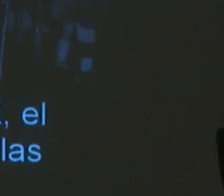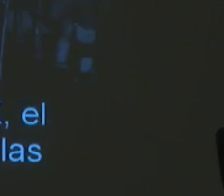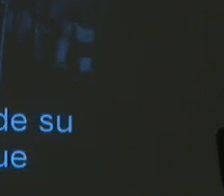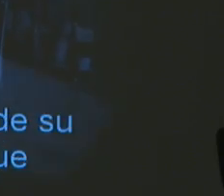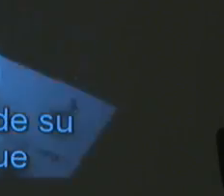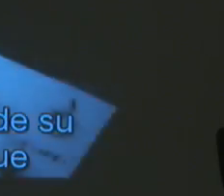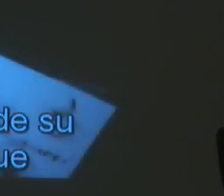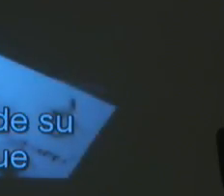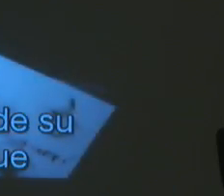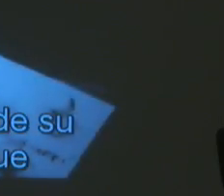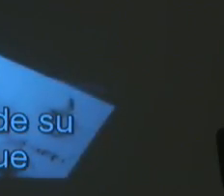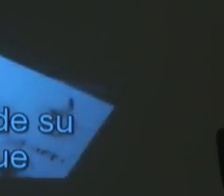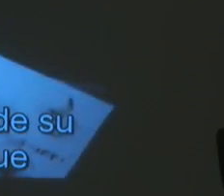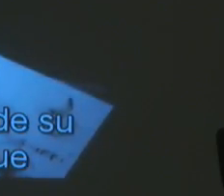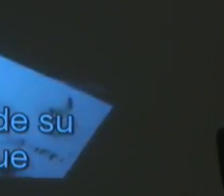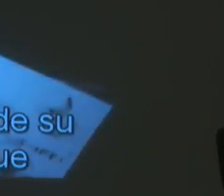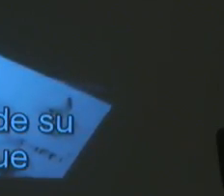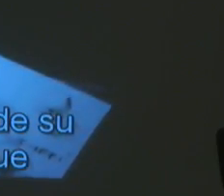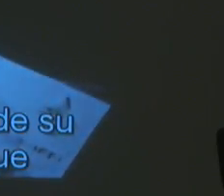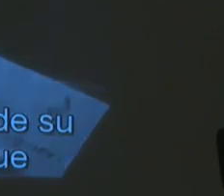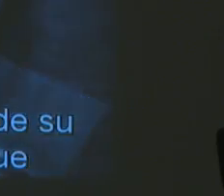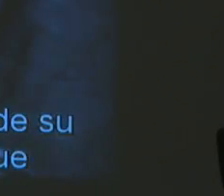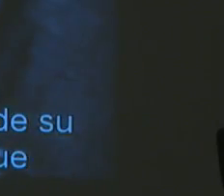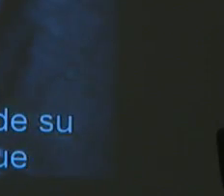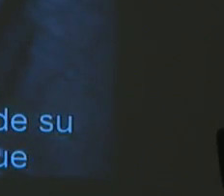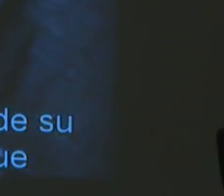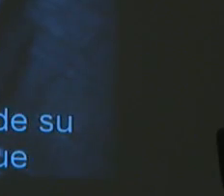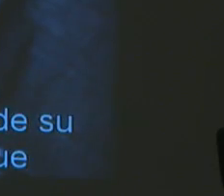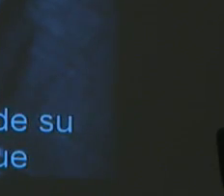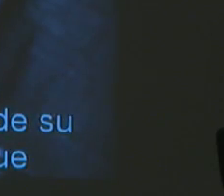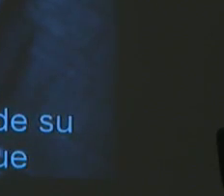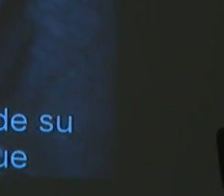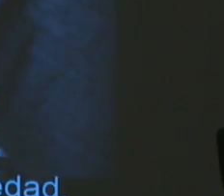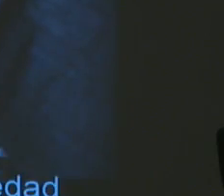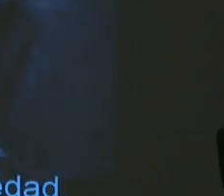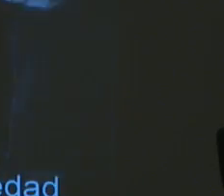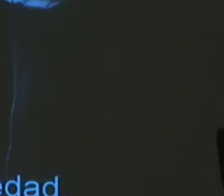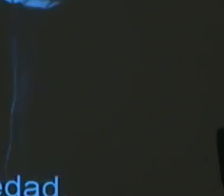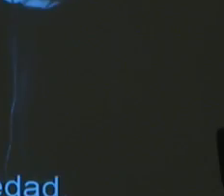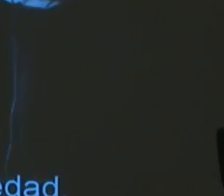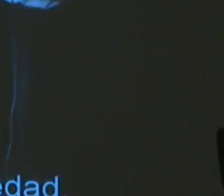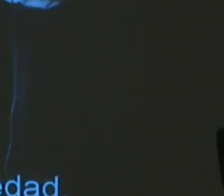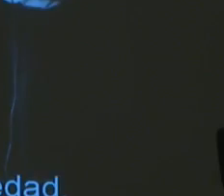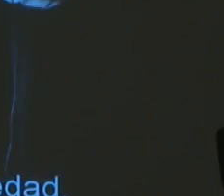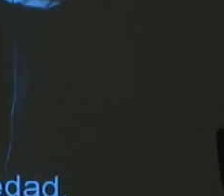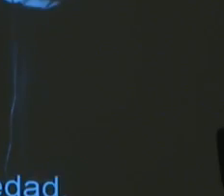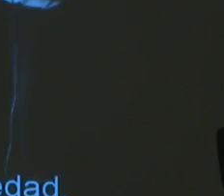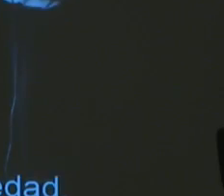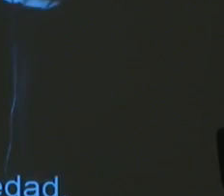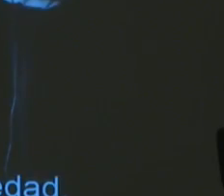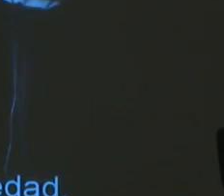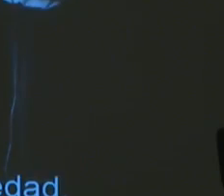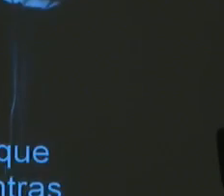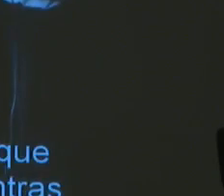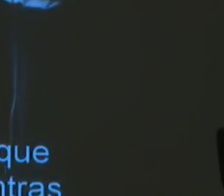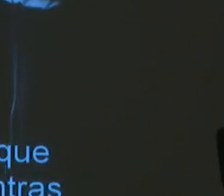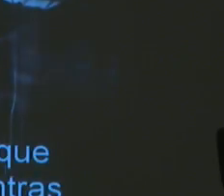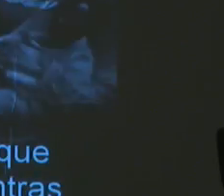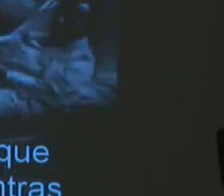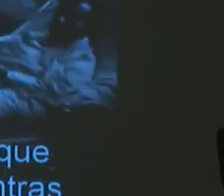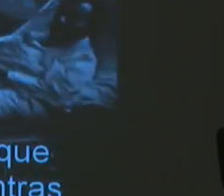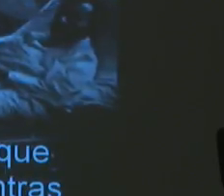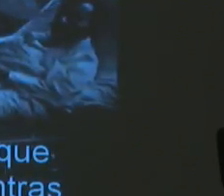médicos era que las personas con discapacidad debían ser curadas de su enfermedad y que en el momento en que estuvieran sanos volverían a ser parte de la sociedad